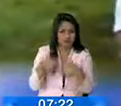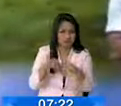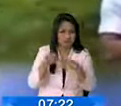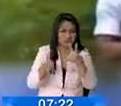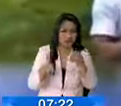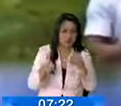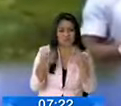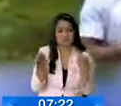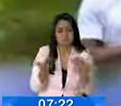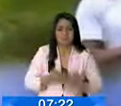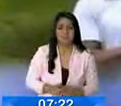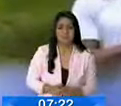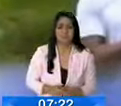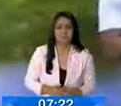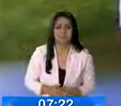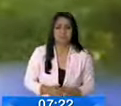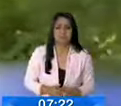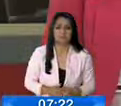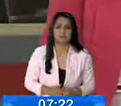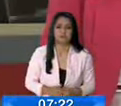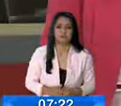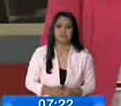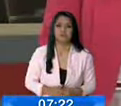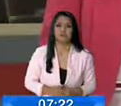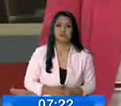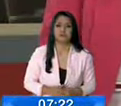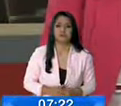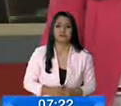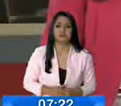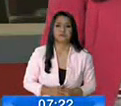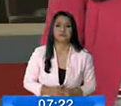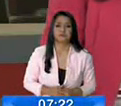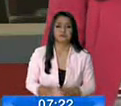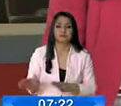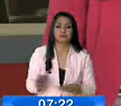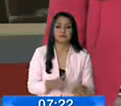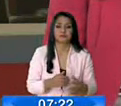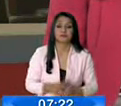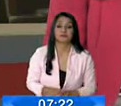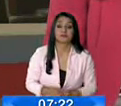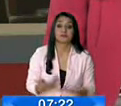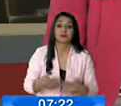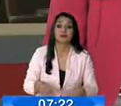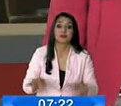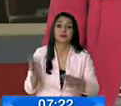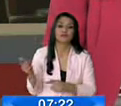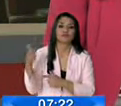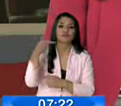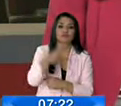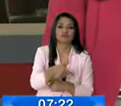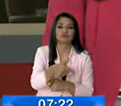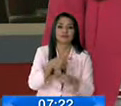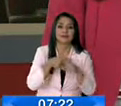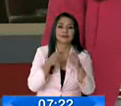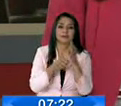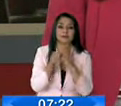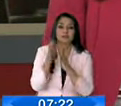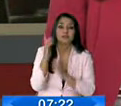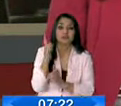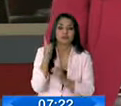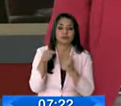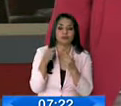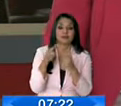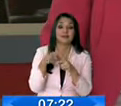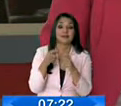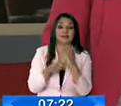informó Carolina Basante. Y sin mayores revelaciones se desarrolló la comparecencia de los exministros de Defensa y